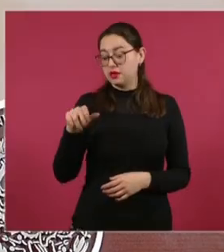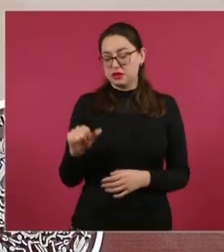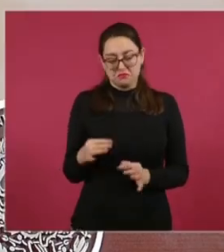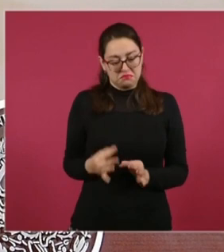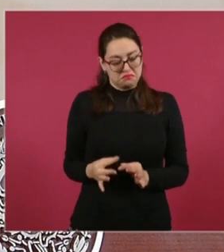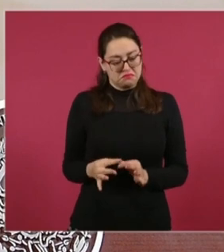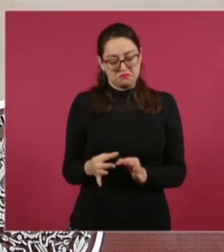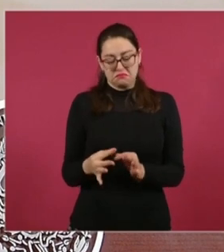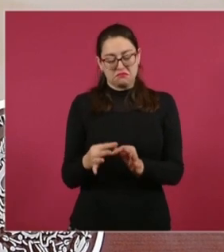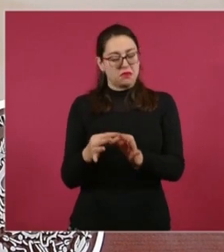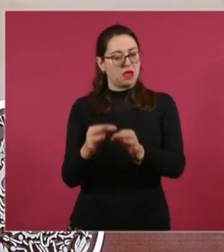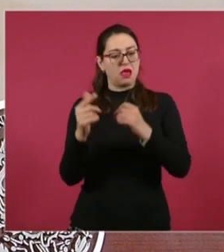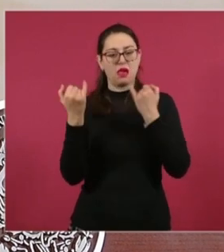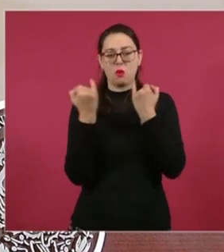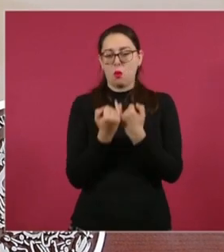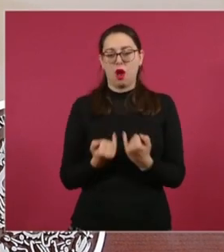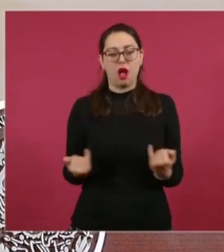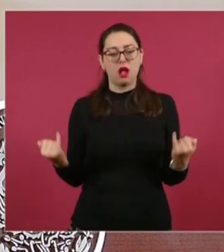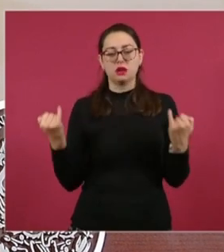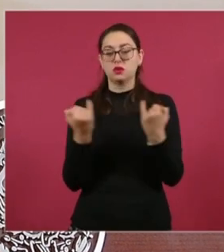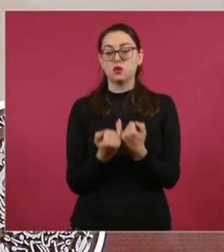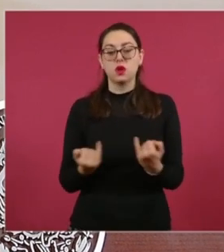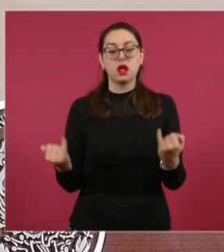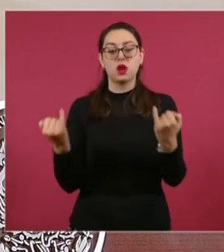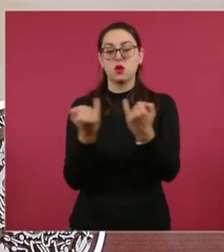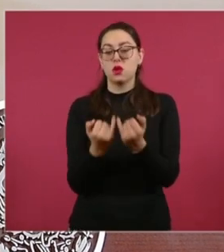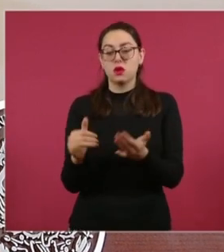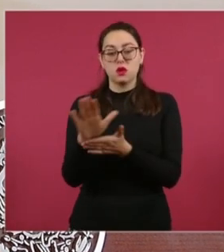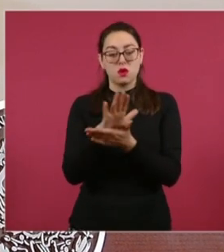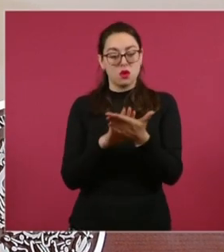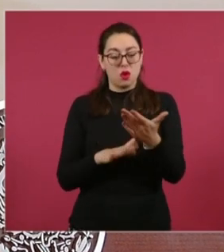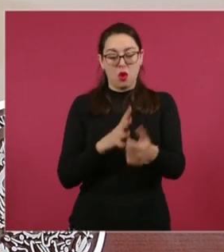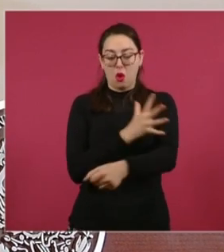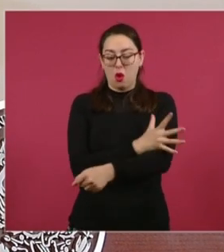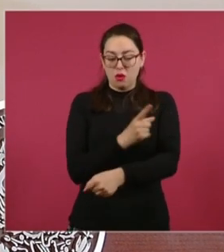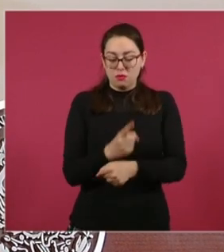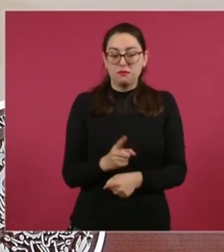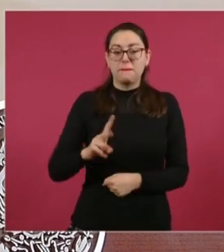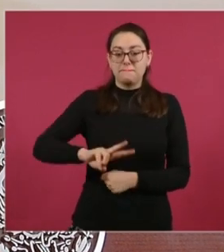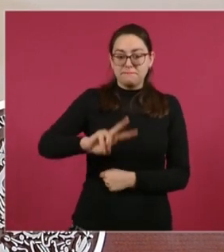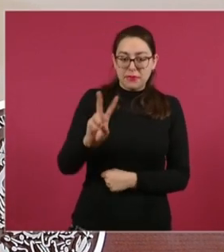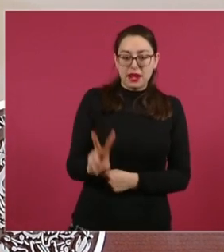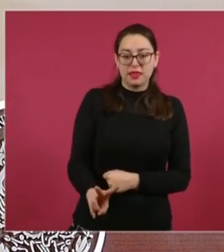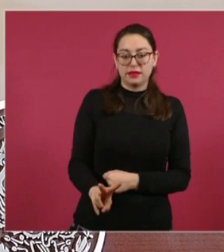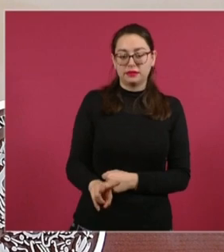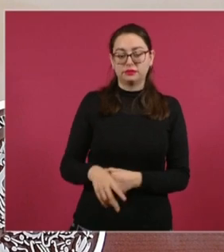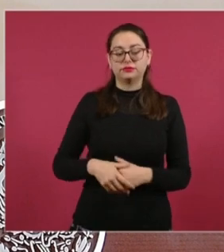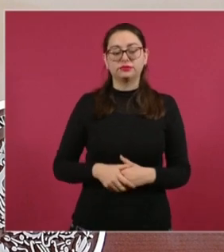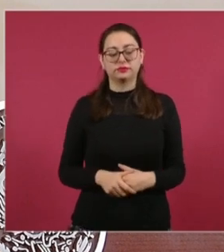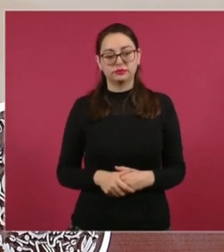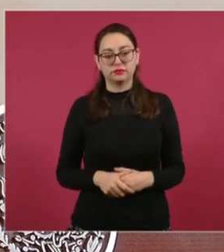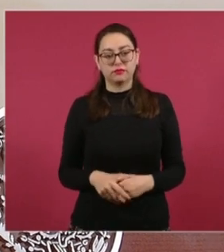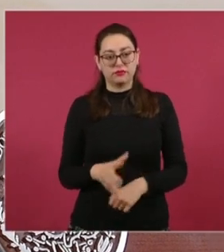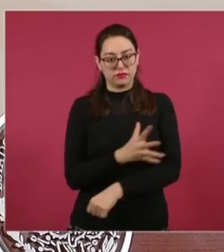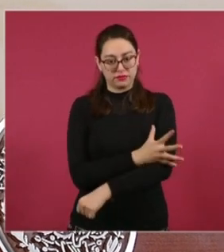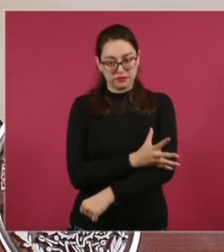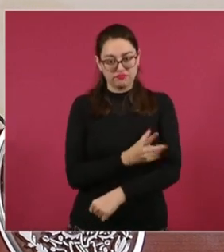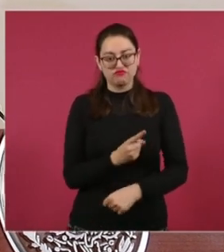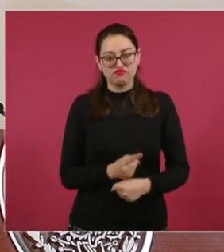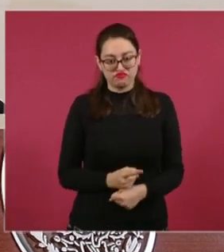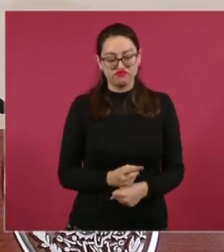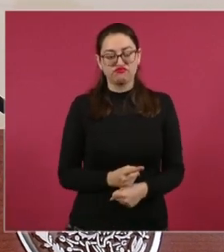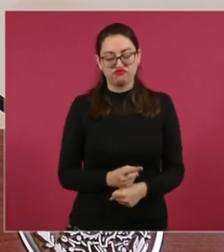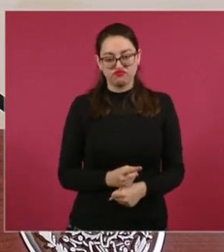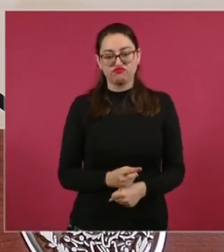Eso es muy importante, es una mujer auténtica y es una mujer honesta,